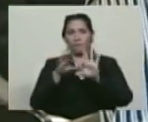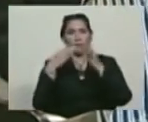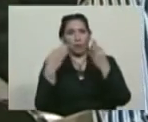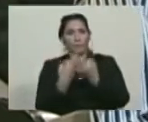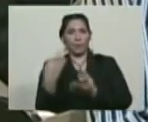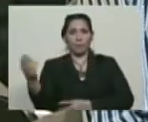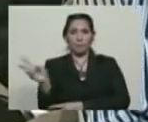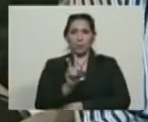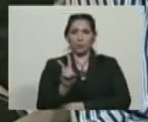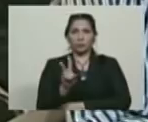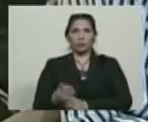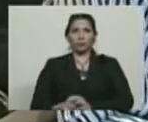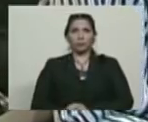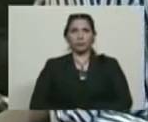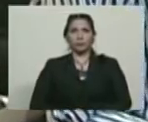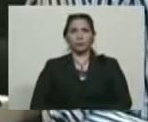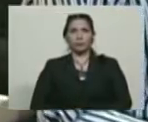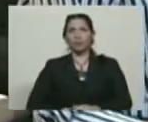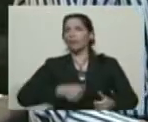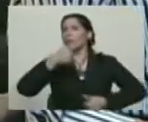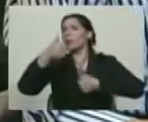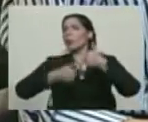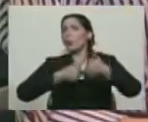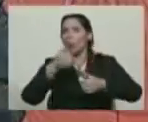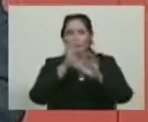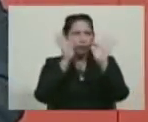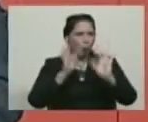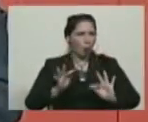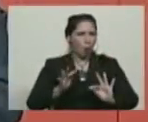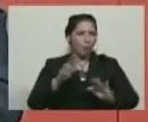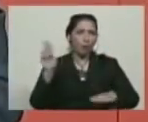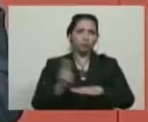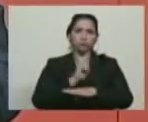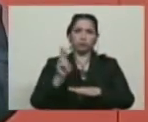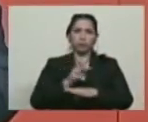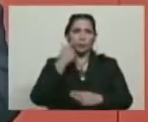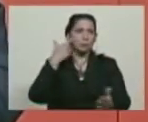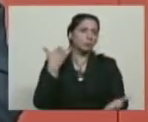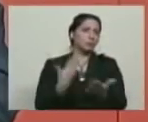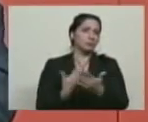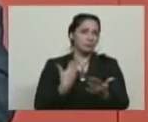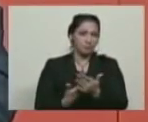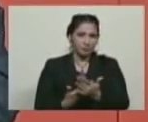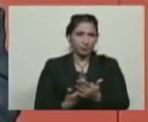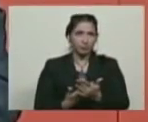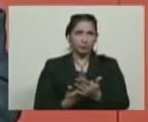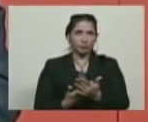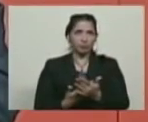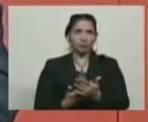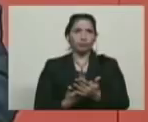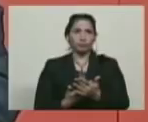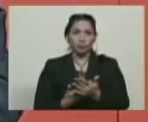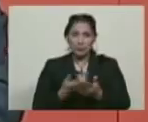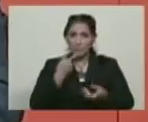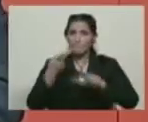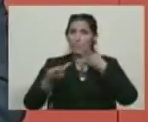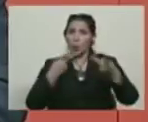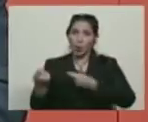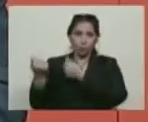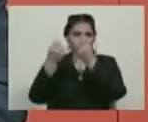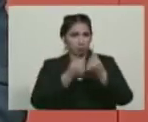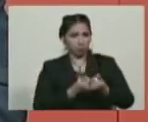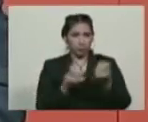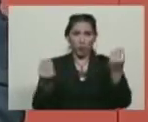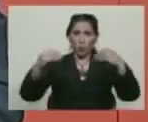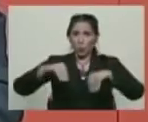venezolana cuáles fueron los mecanismos empleados para determinar la política de precios acordados